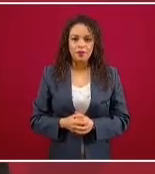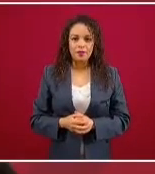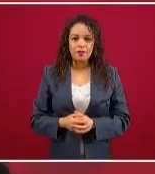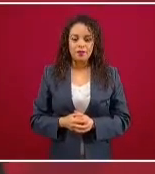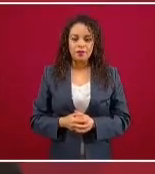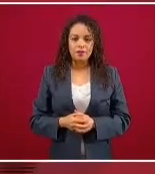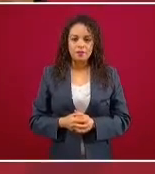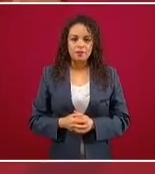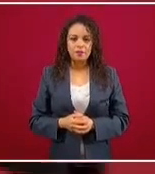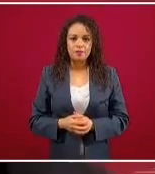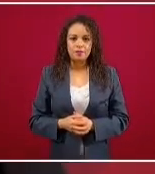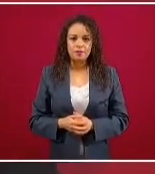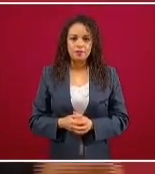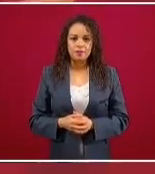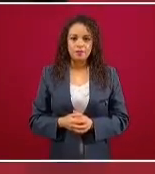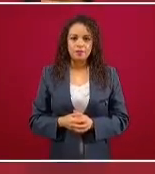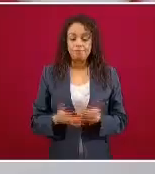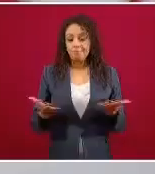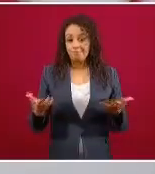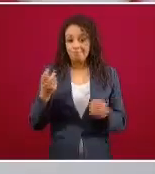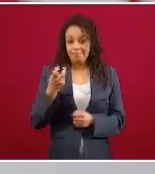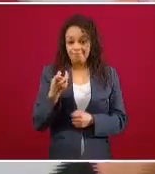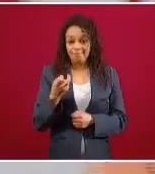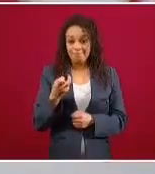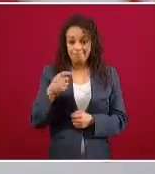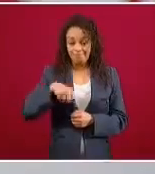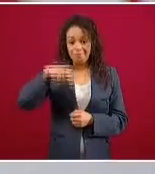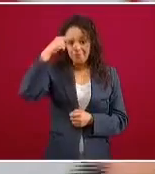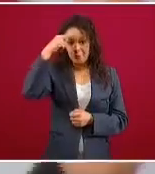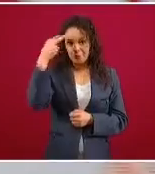Por eso vamos a salir